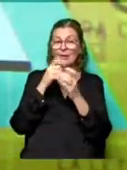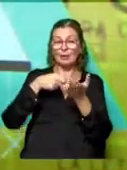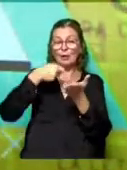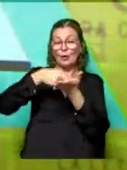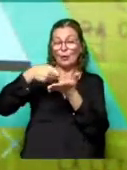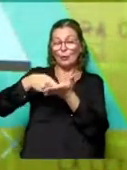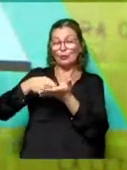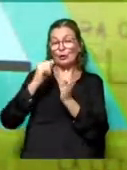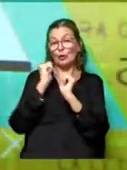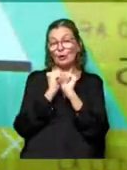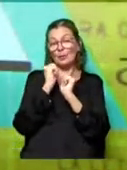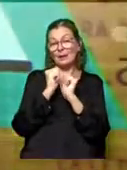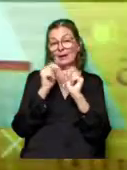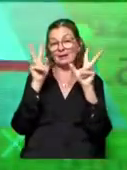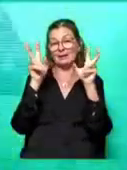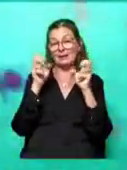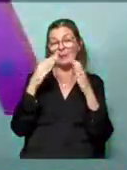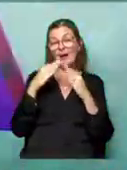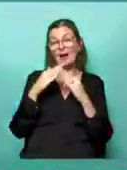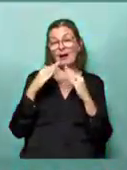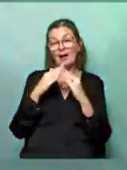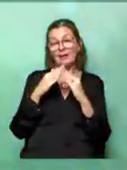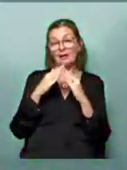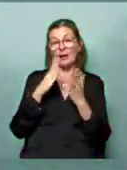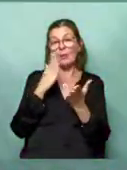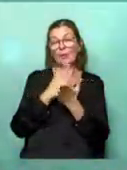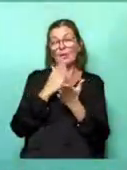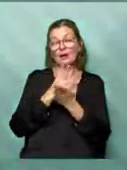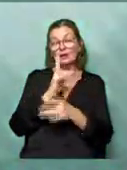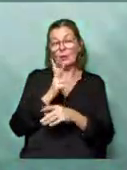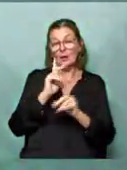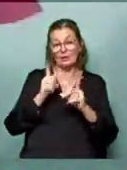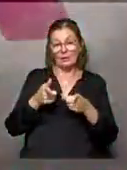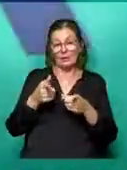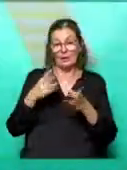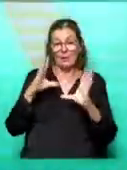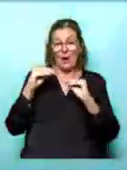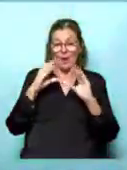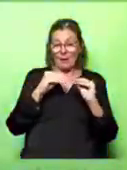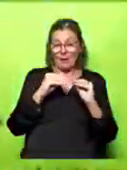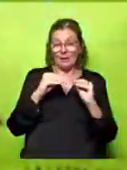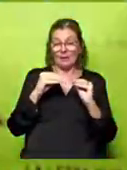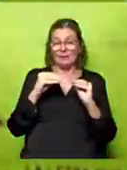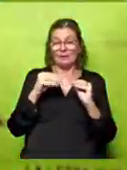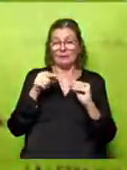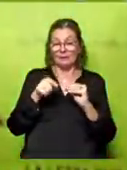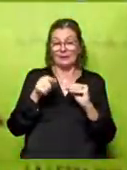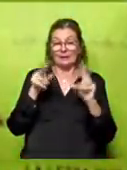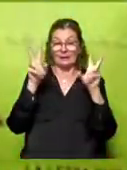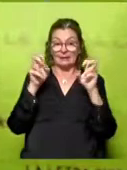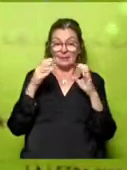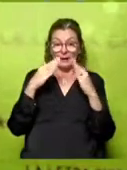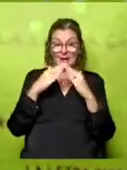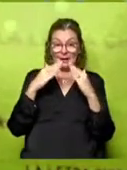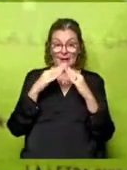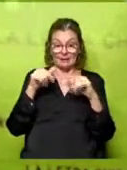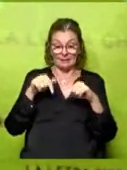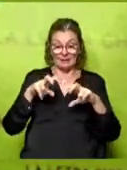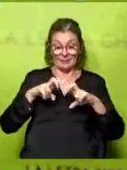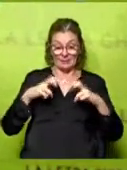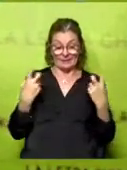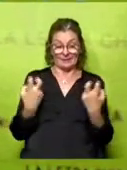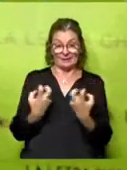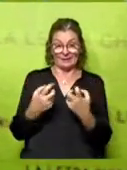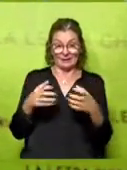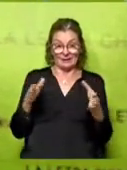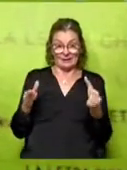económicos, está el tema vivienda como derecho humano. Entonces vamos a hablar con respecto a la vivienda en esta mesita, en